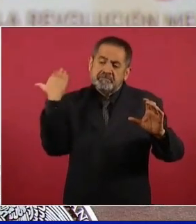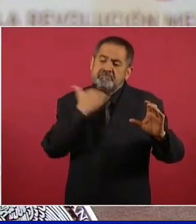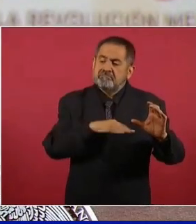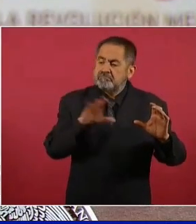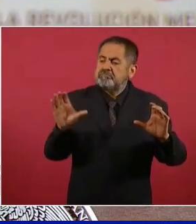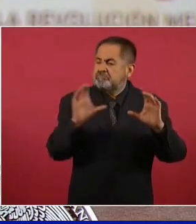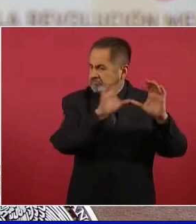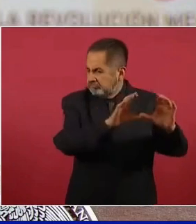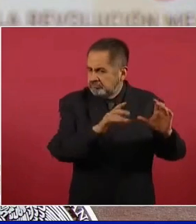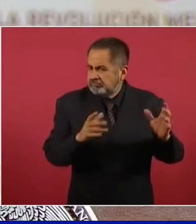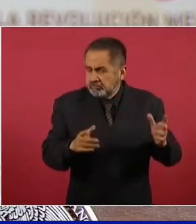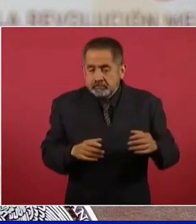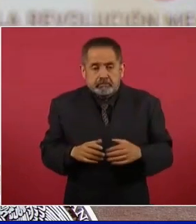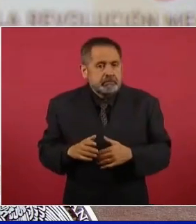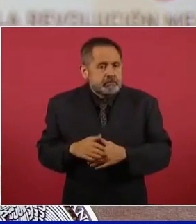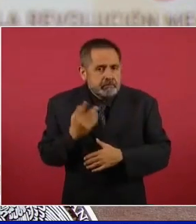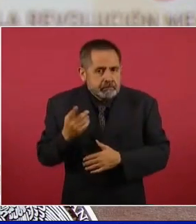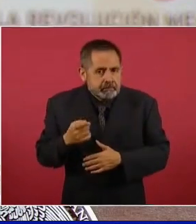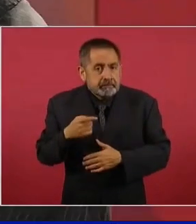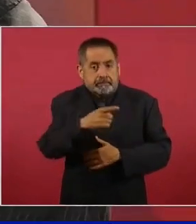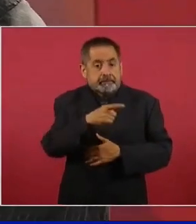porque se atrevió